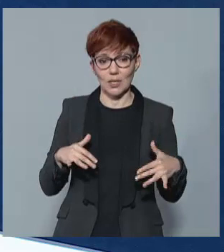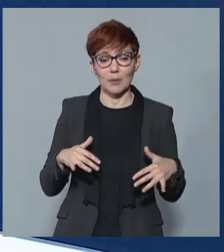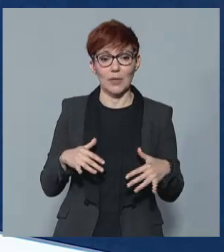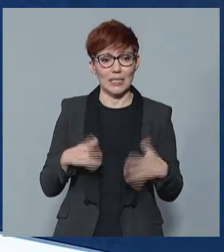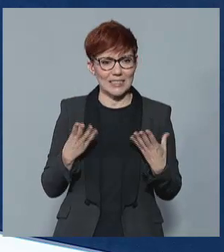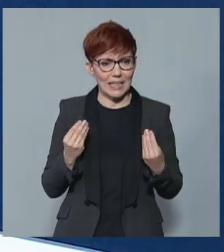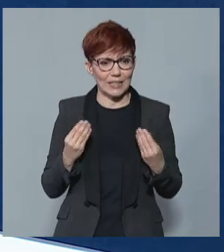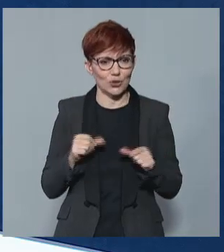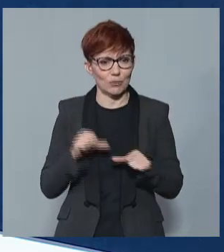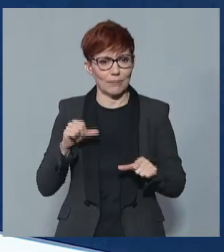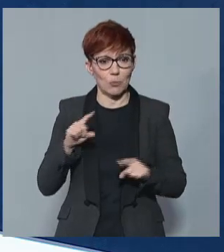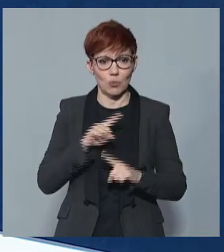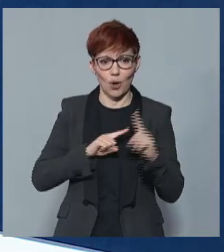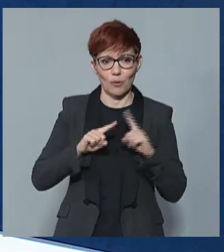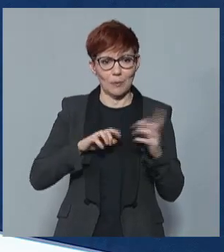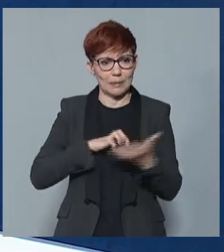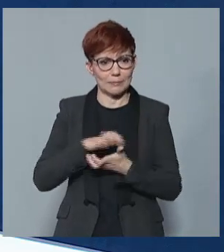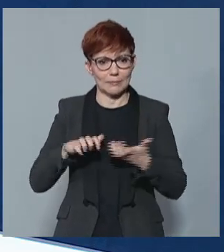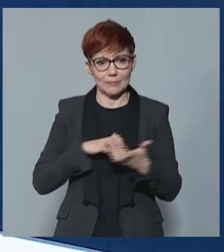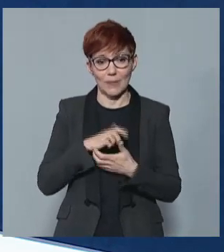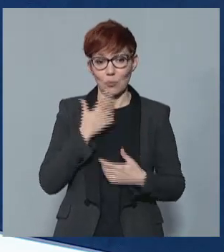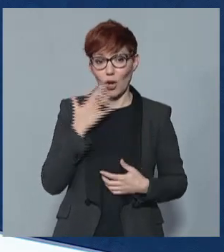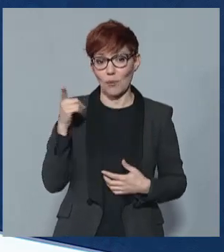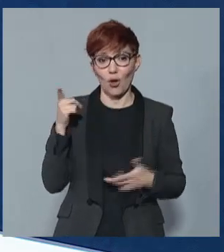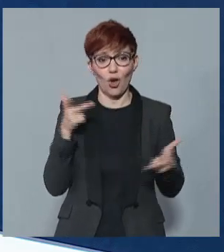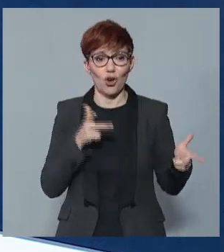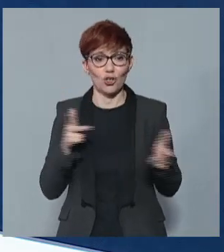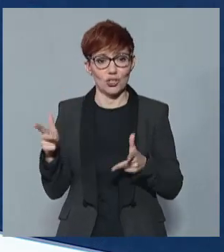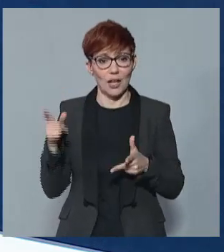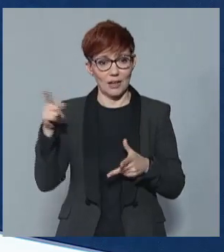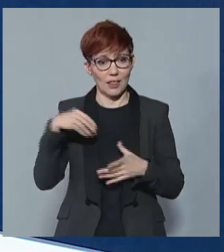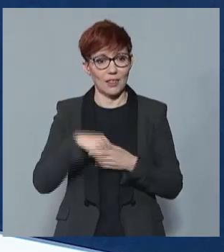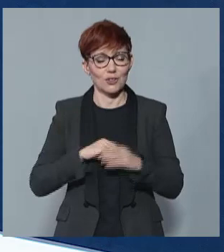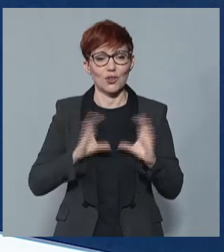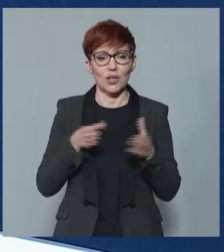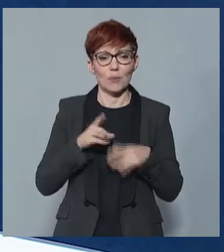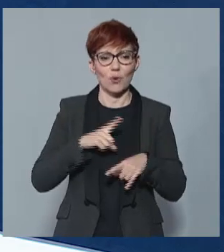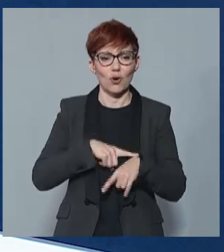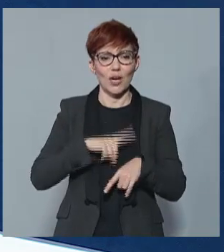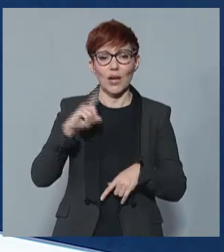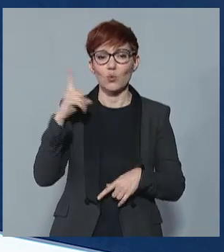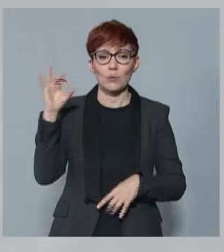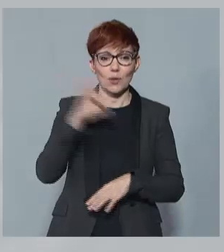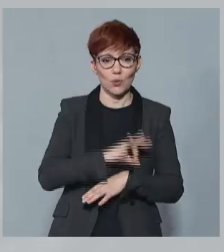pasando, el precedente de lo que, por ejemplo, sucedía en el hotel donde está concentrado el equipo más allá de la 1 de la mañana.